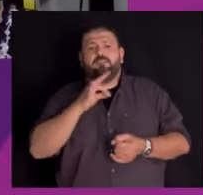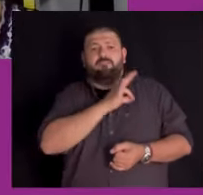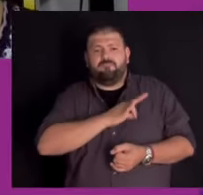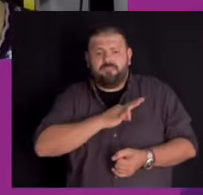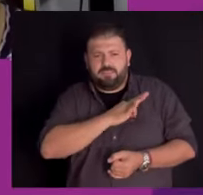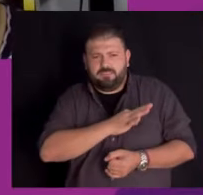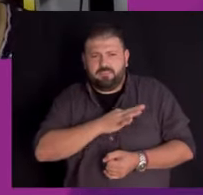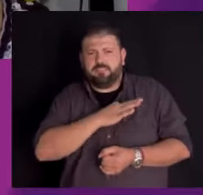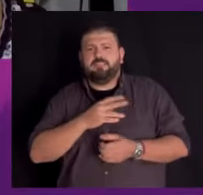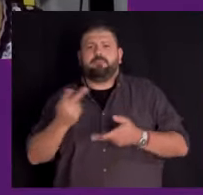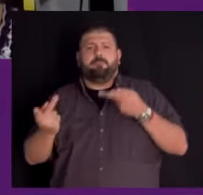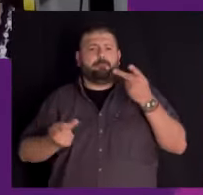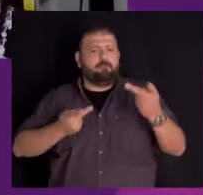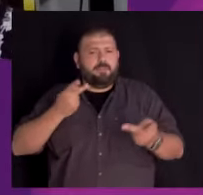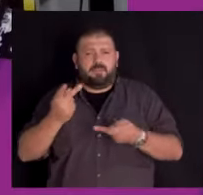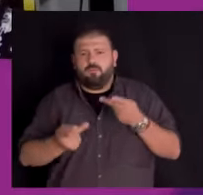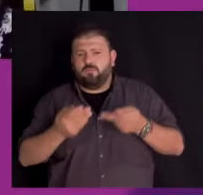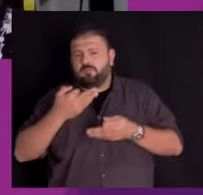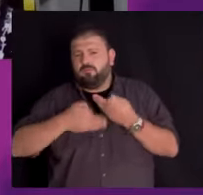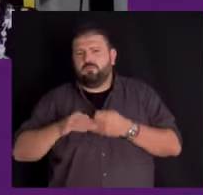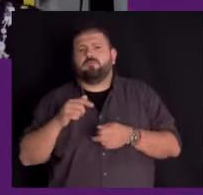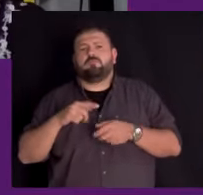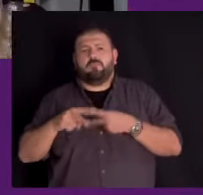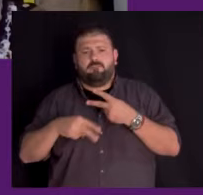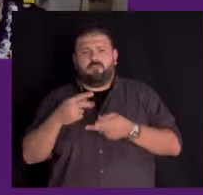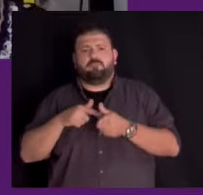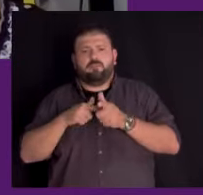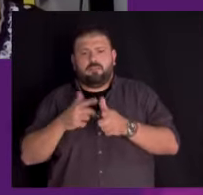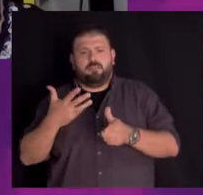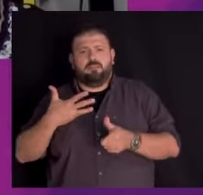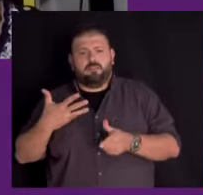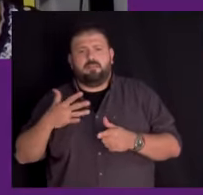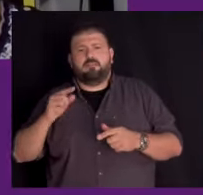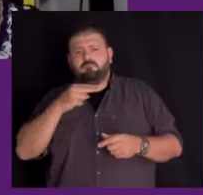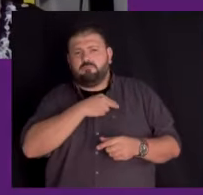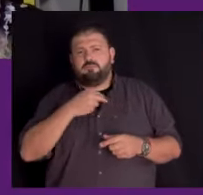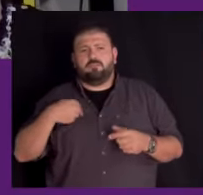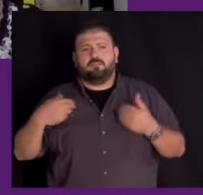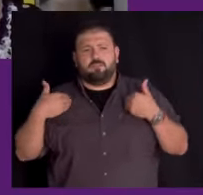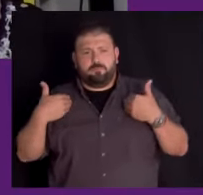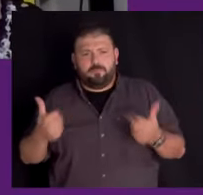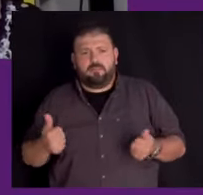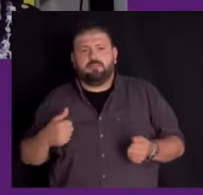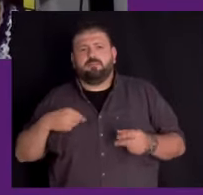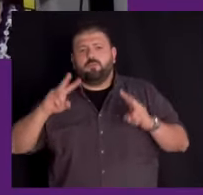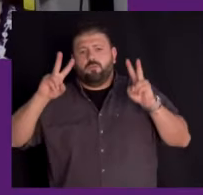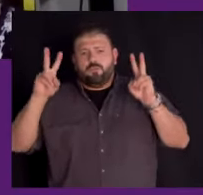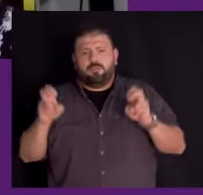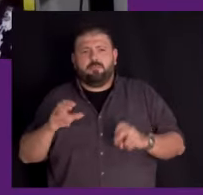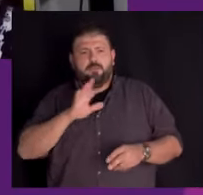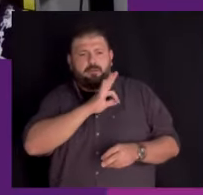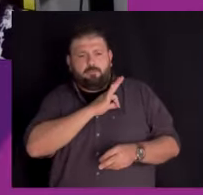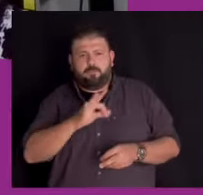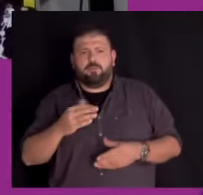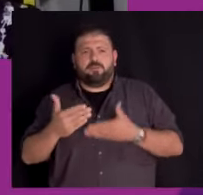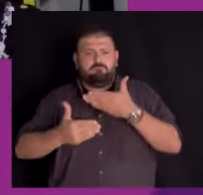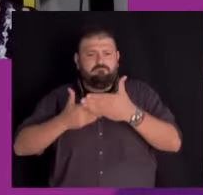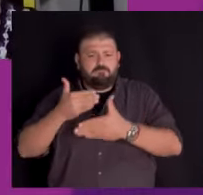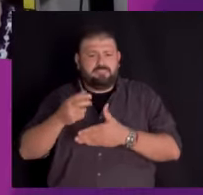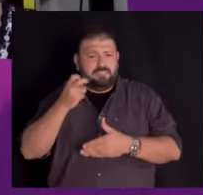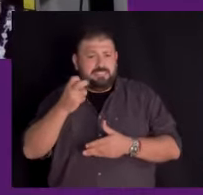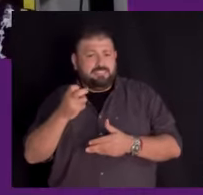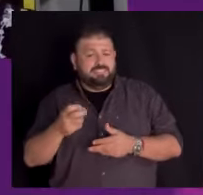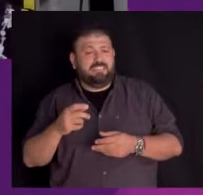felicitaciones, preguntas que obviamente vamos a tener, porque comprendemos que es un tema que va a poder generar todo este tipo